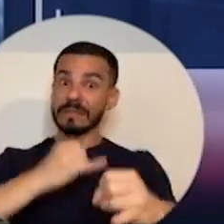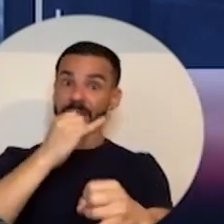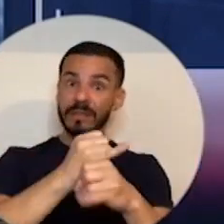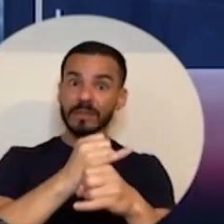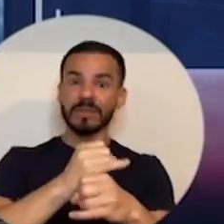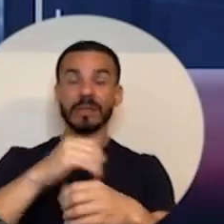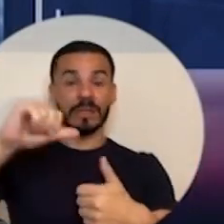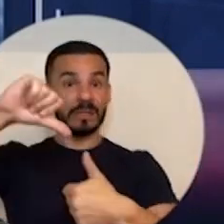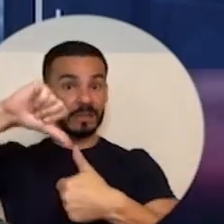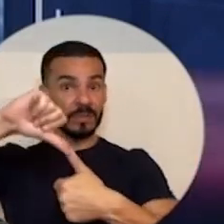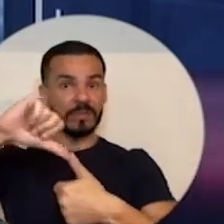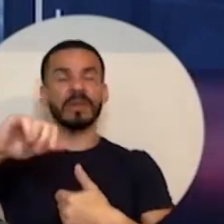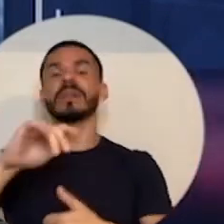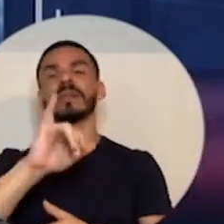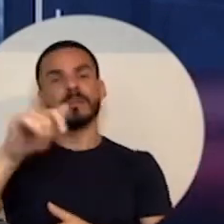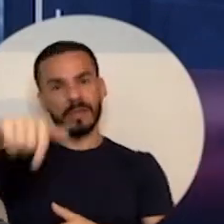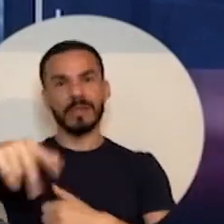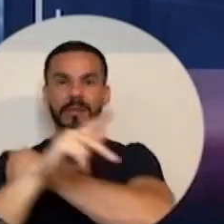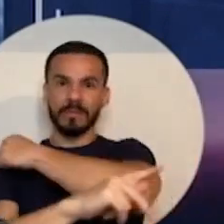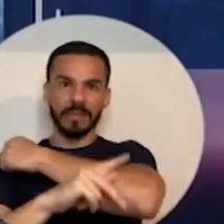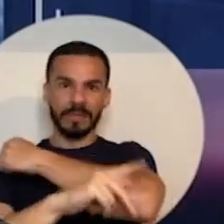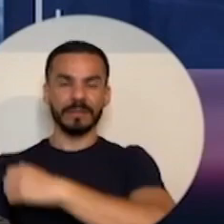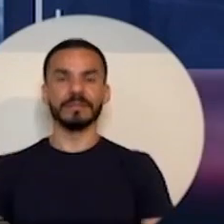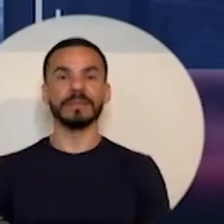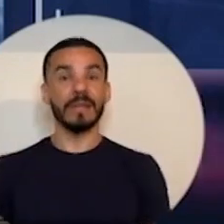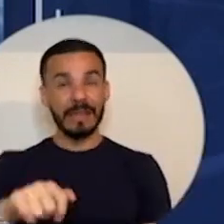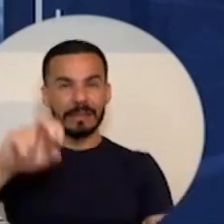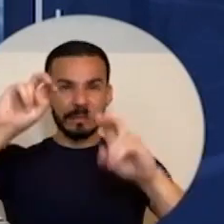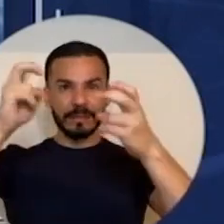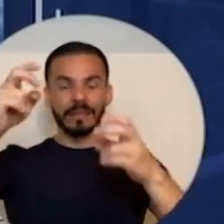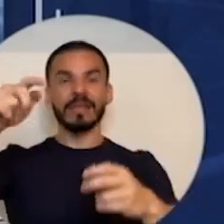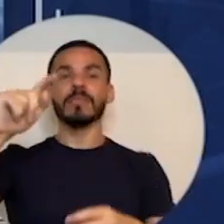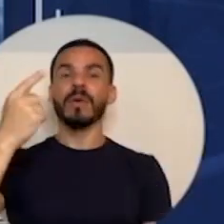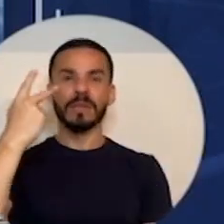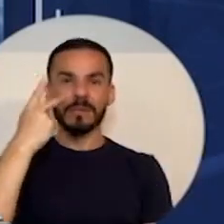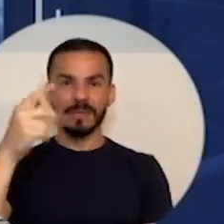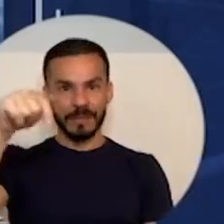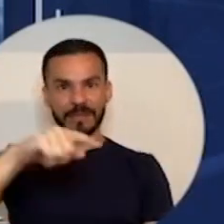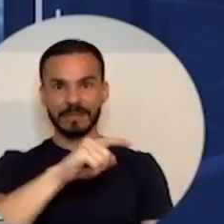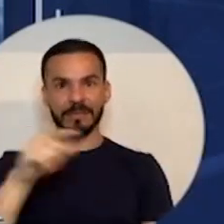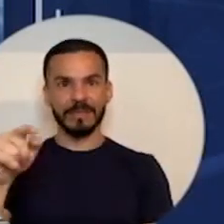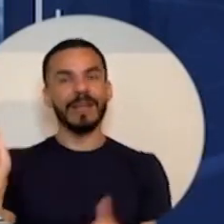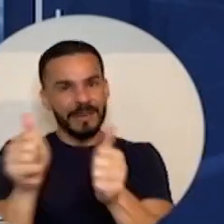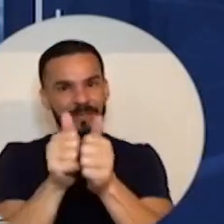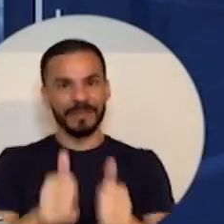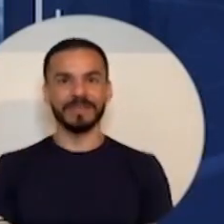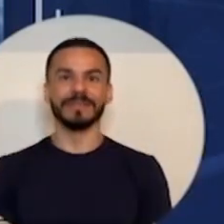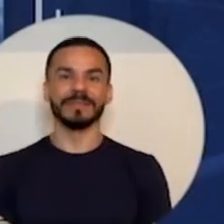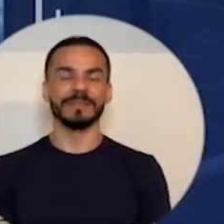en el centroamericano y por supuesto para nuestro país. De esto vamos a hablar en Una Mirada esta semana. Acompáñenos.